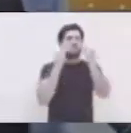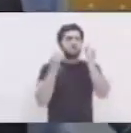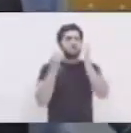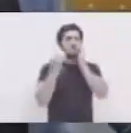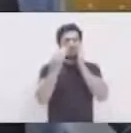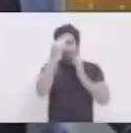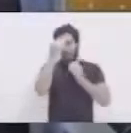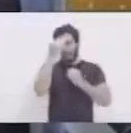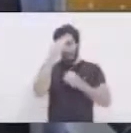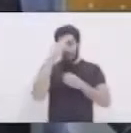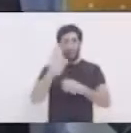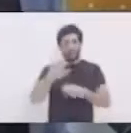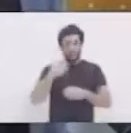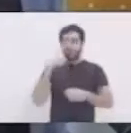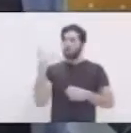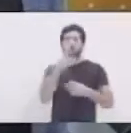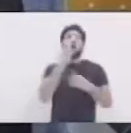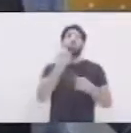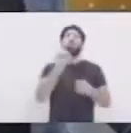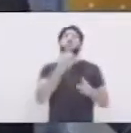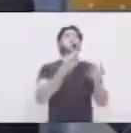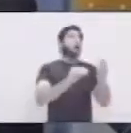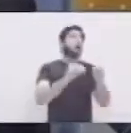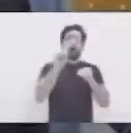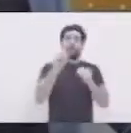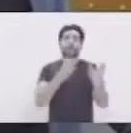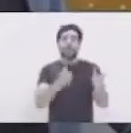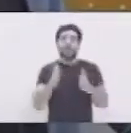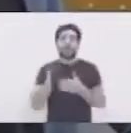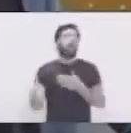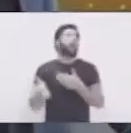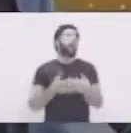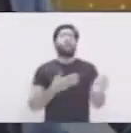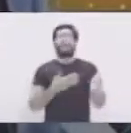las manchitas. En estas pues no hay un orden específico, ¿de acuerdo?